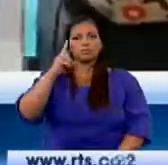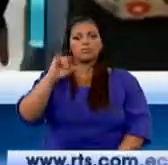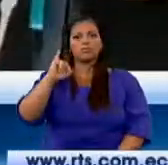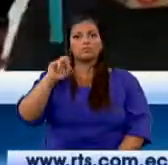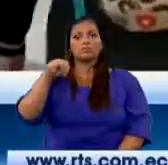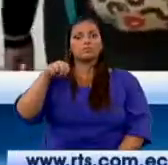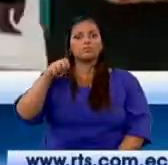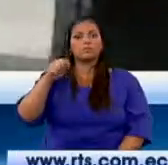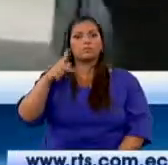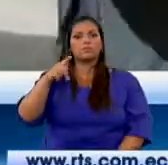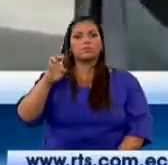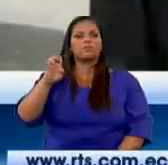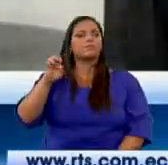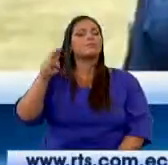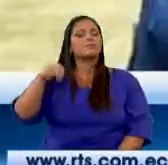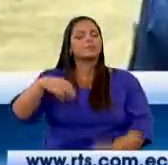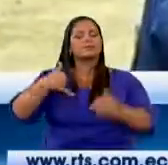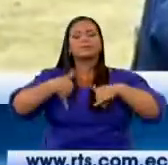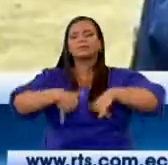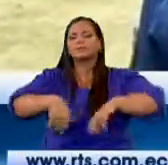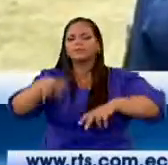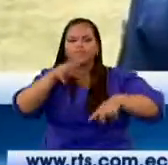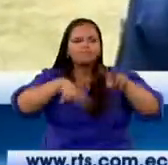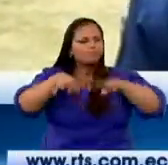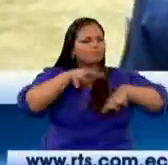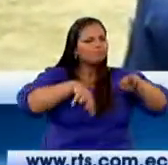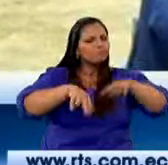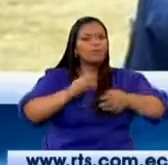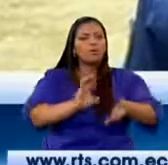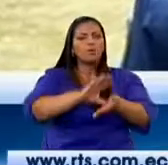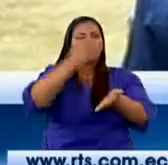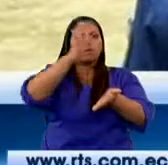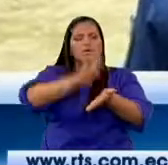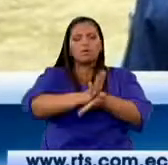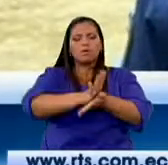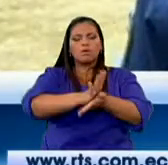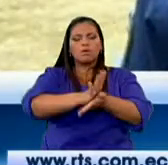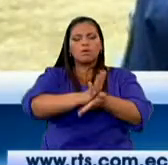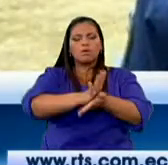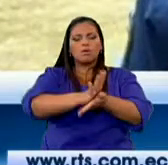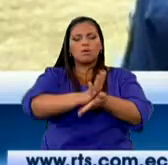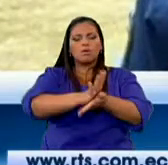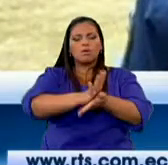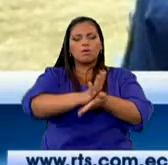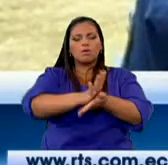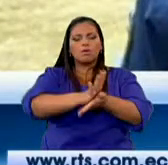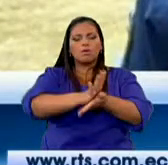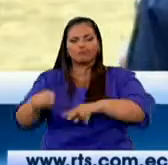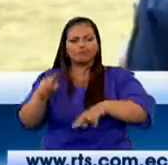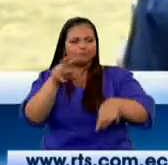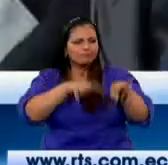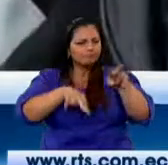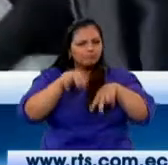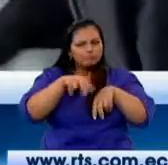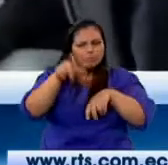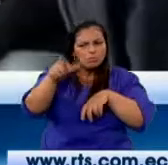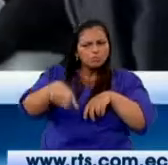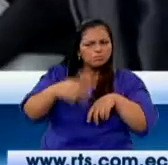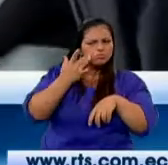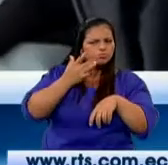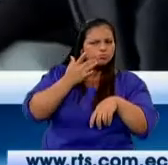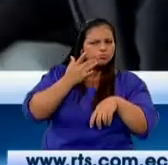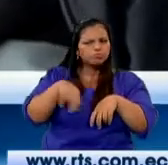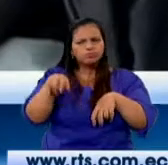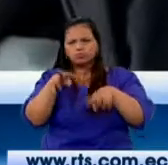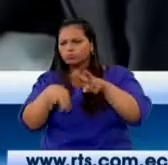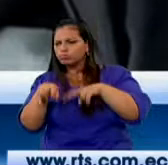educativas. Ha creído conveniente realizar operativos preventivos en las afueras de los mismos con la finalidad de verificar personas sospechosas. Informó desde